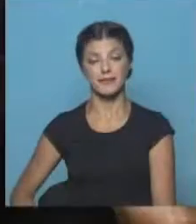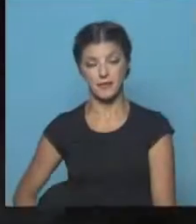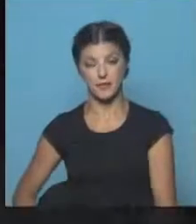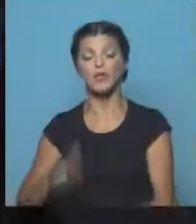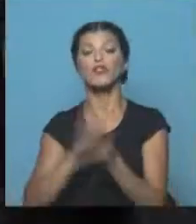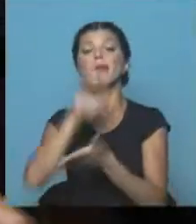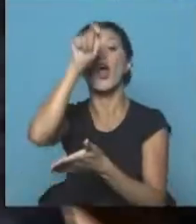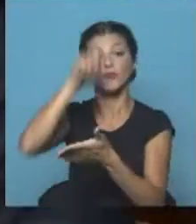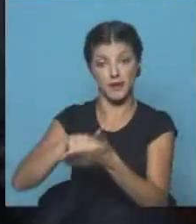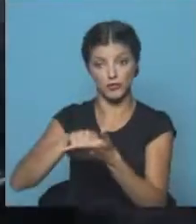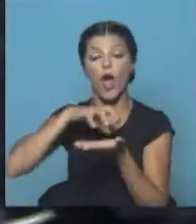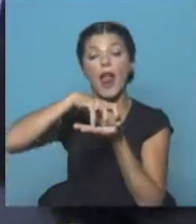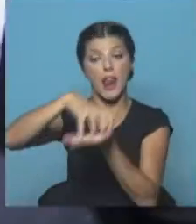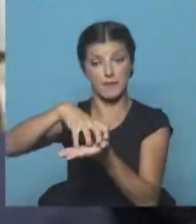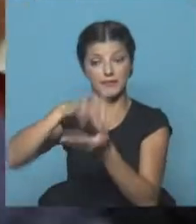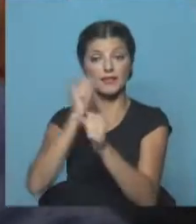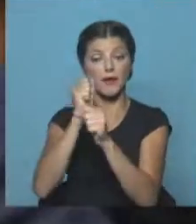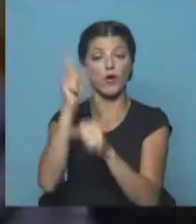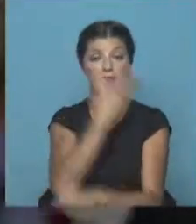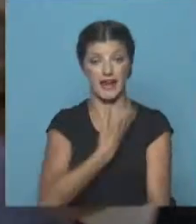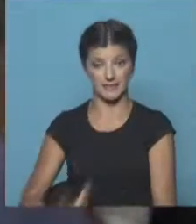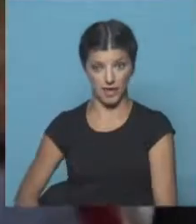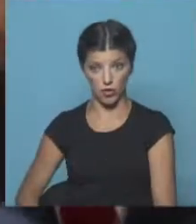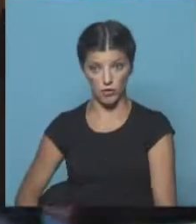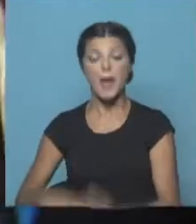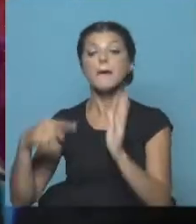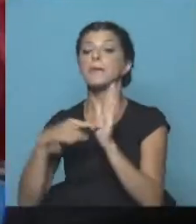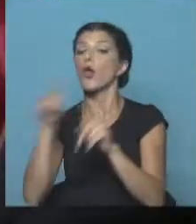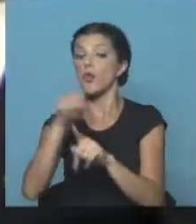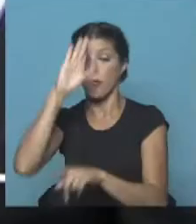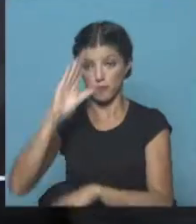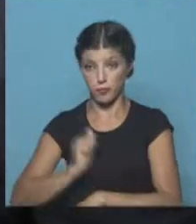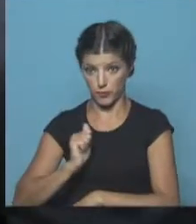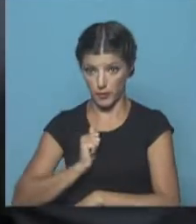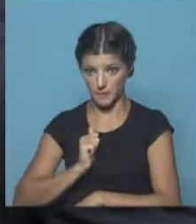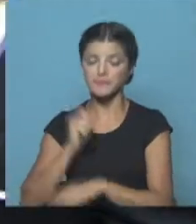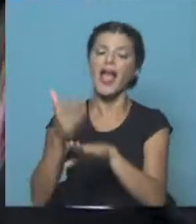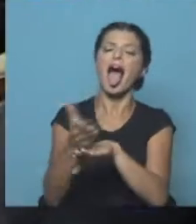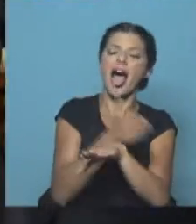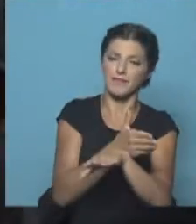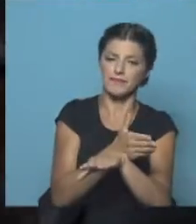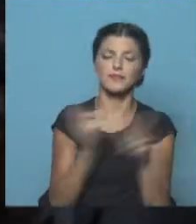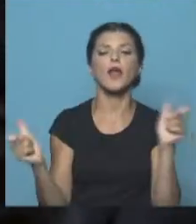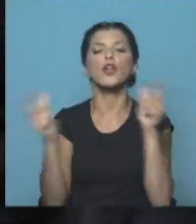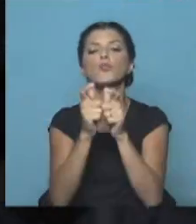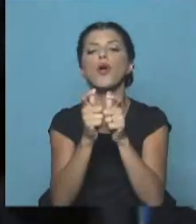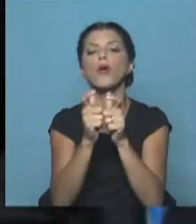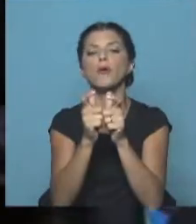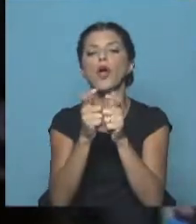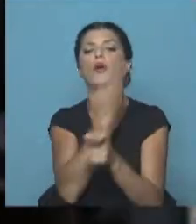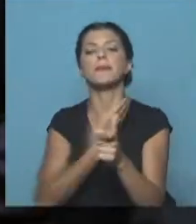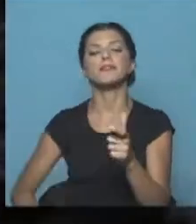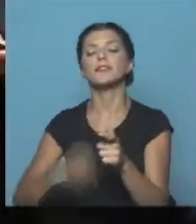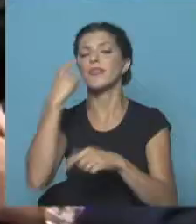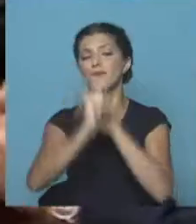contrataciones de la planta de trabajadores estatales, exceptuando a las Fuerzas Armadas. Más temprano, se reunió con ejecutivos de distintas